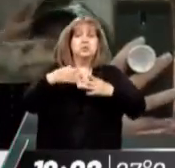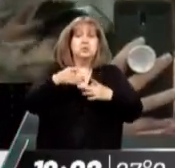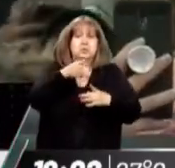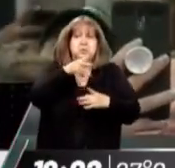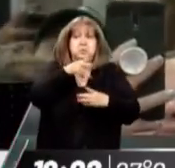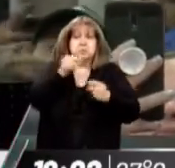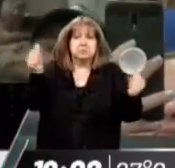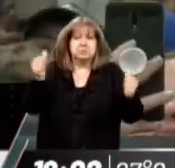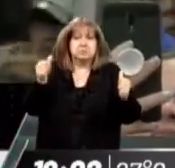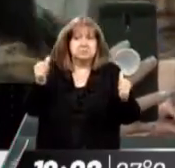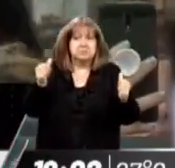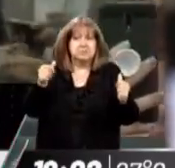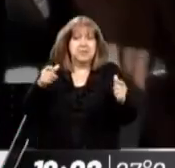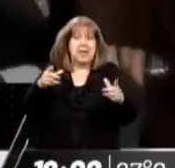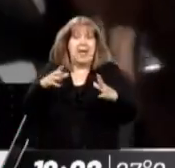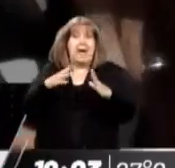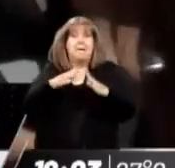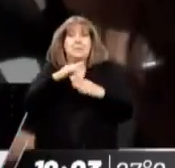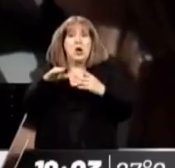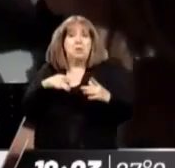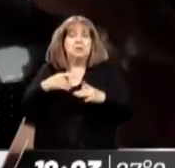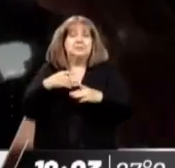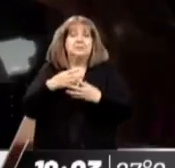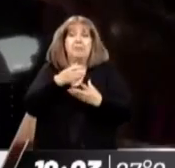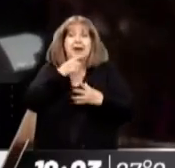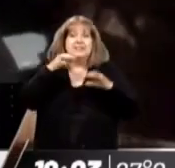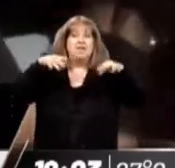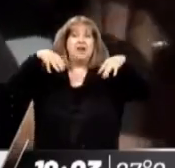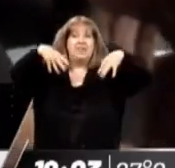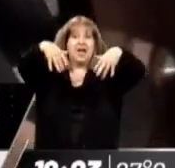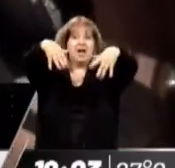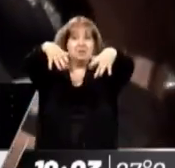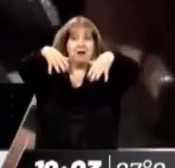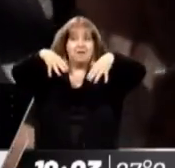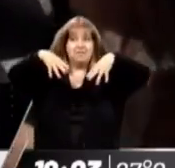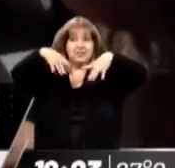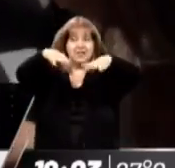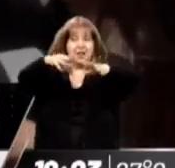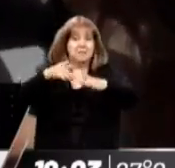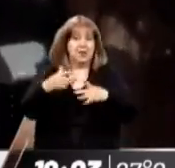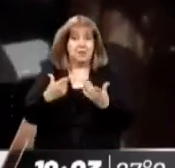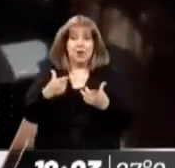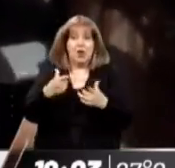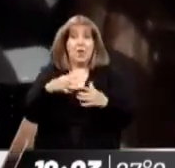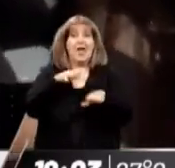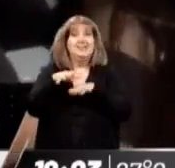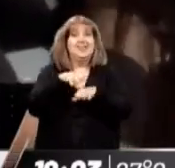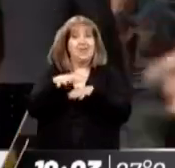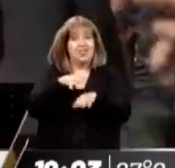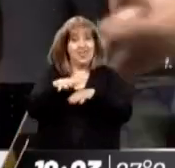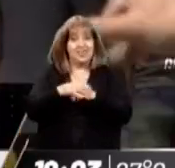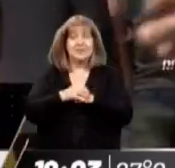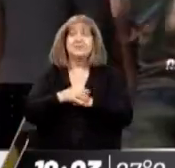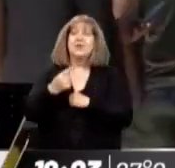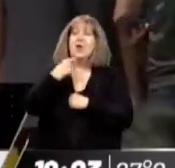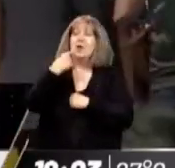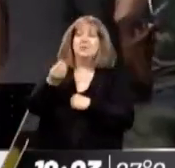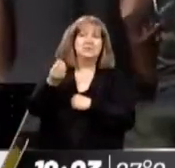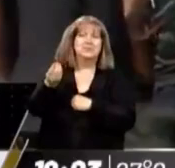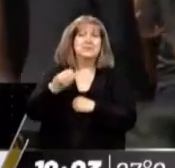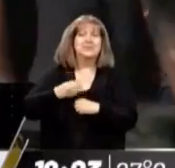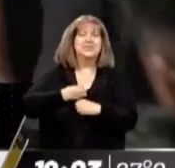fantasma, Palmira. ¿Qué significa la vuelta del tren? Lo mejor que nos puede pasar. Lo mejor que nos puede pasar.